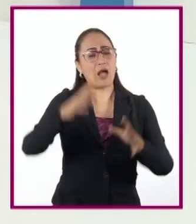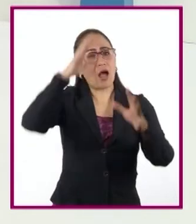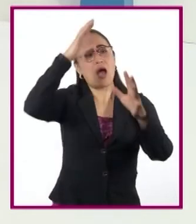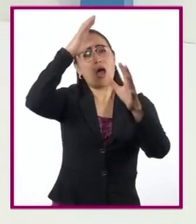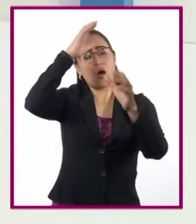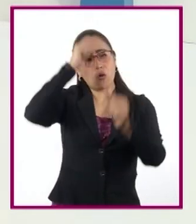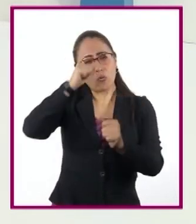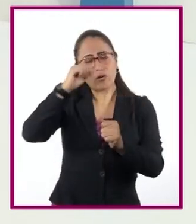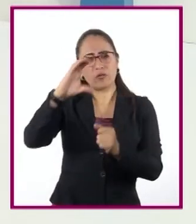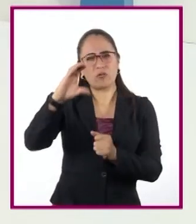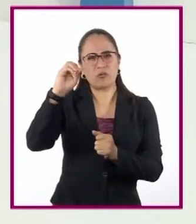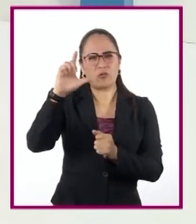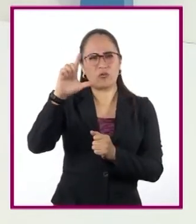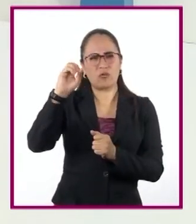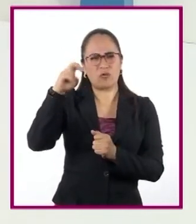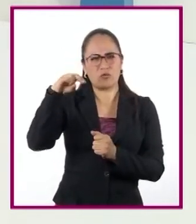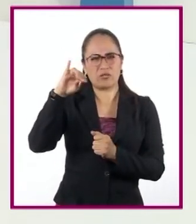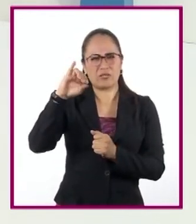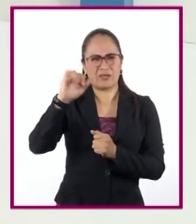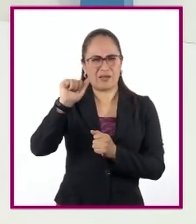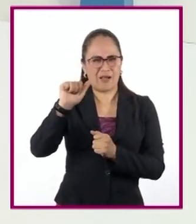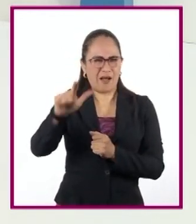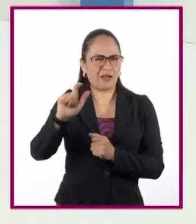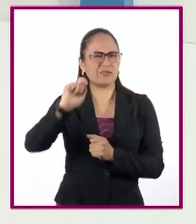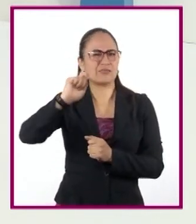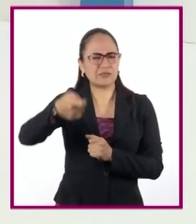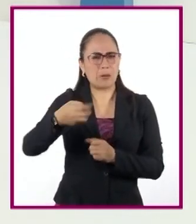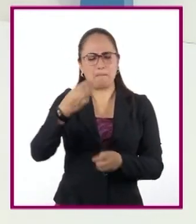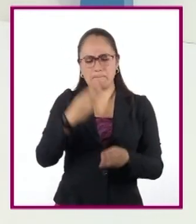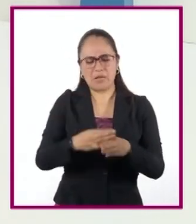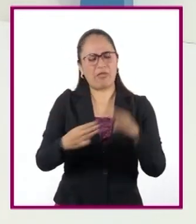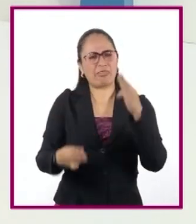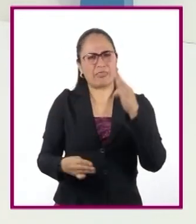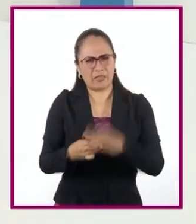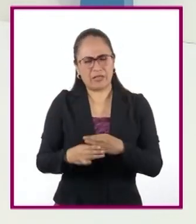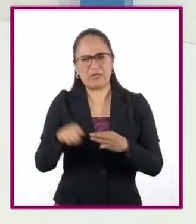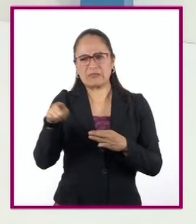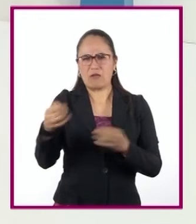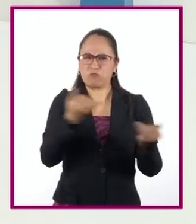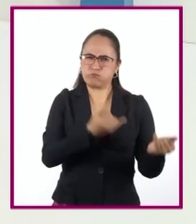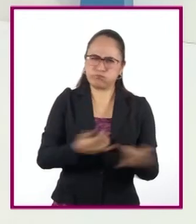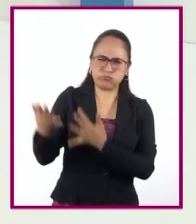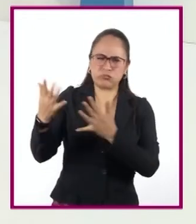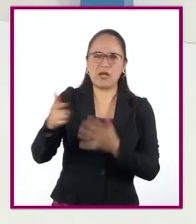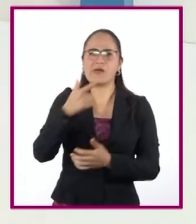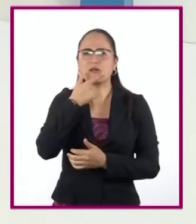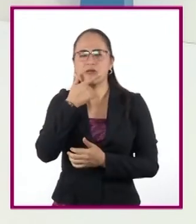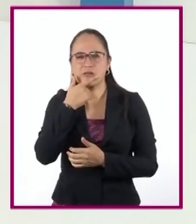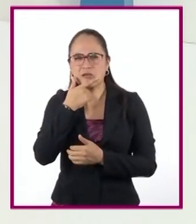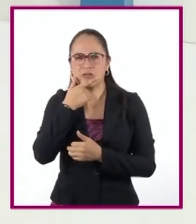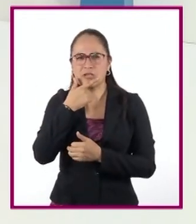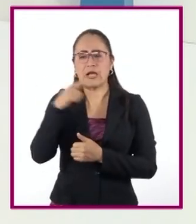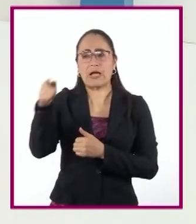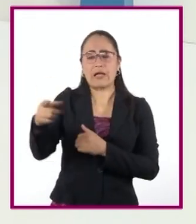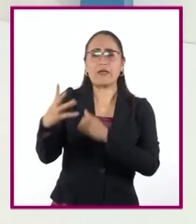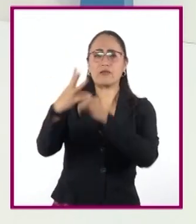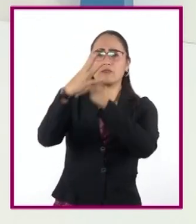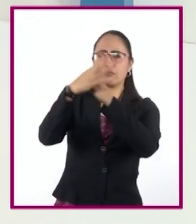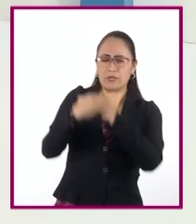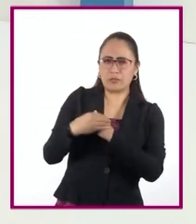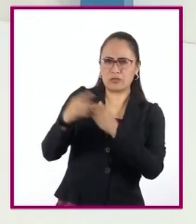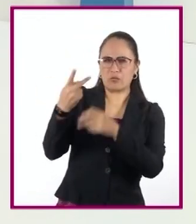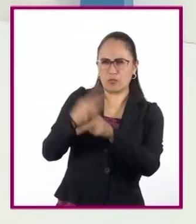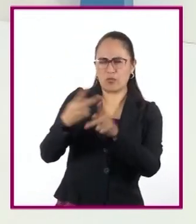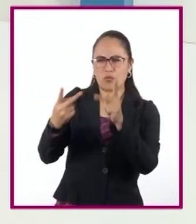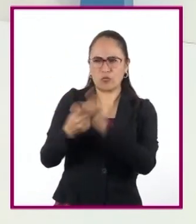acuerdo colonial, que los obligaba a proporcionar materias primas a Inglaterra a cambio del derecho a aceptar sus